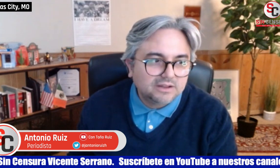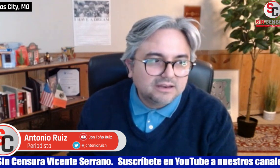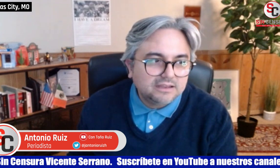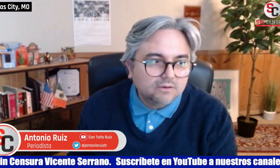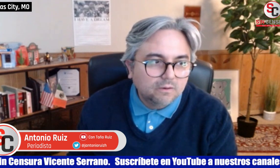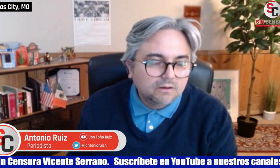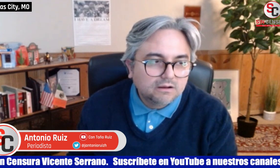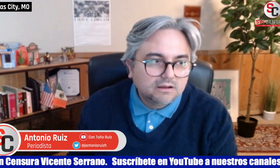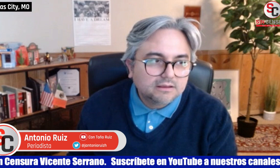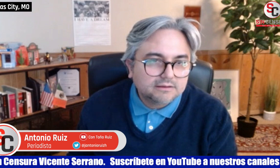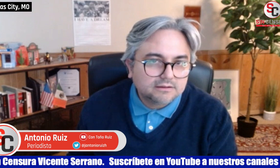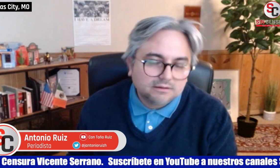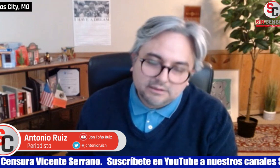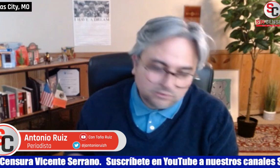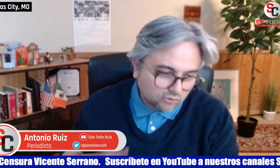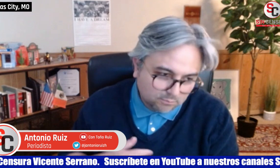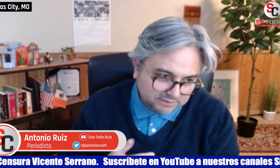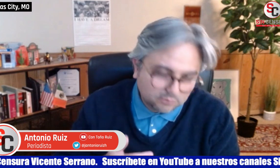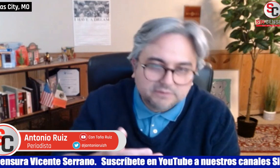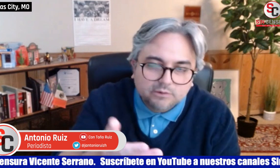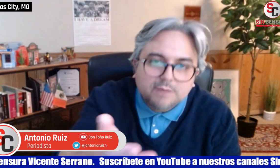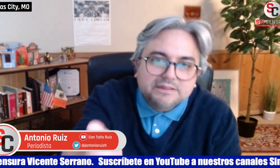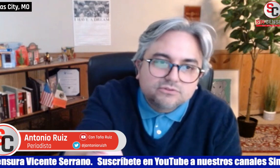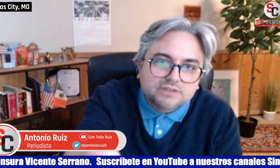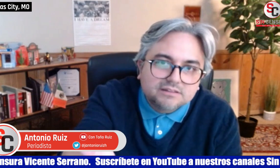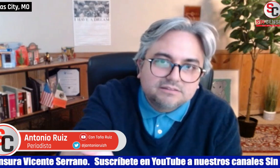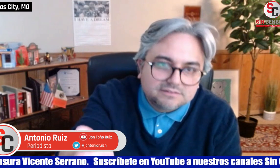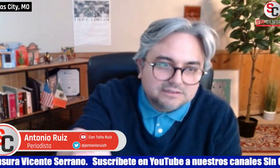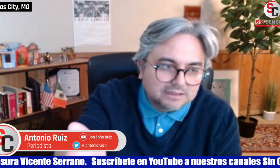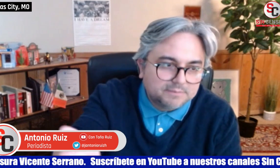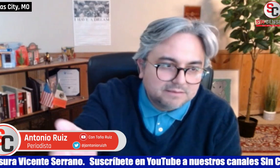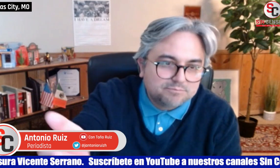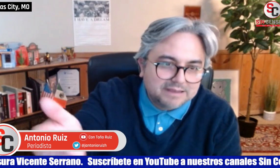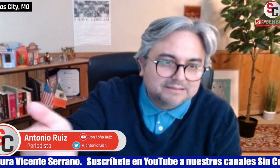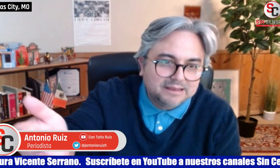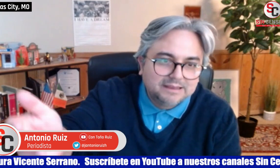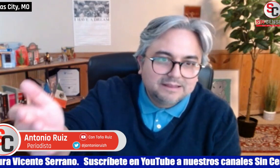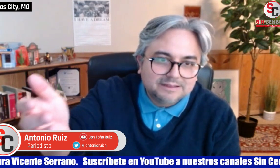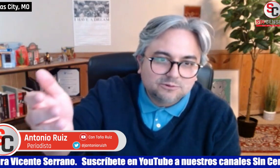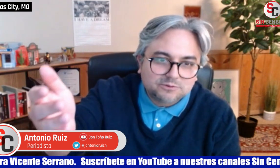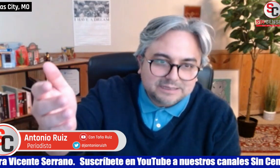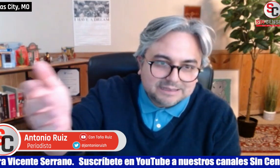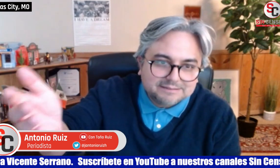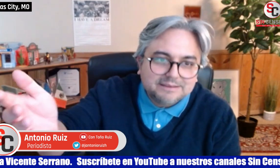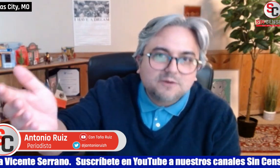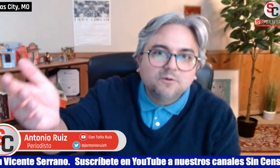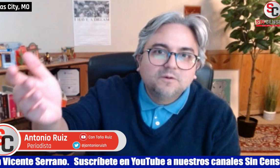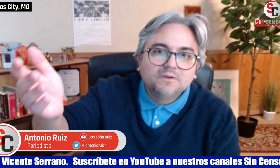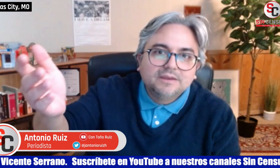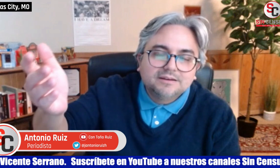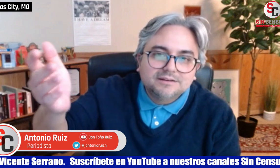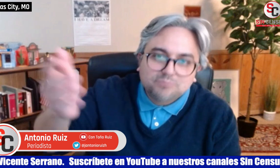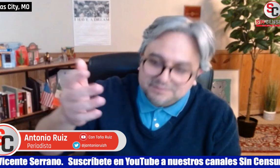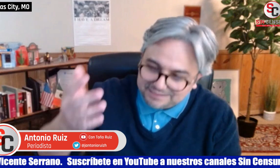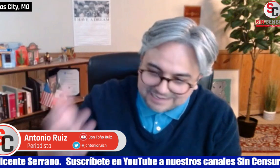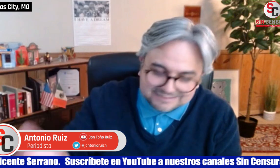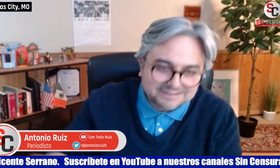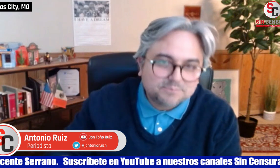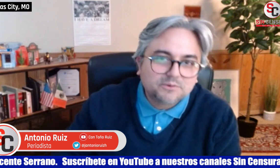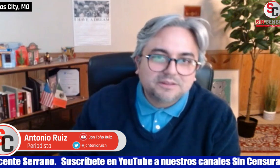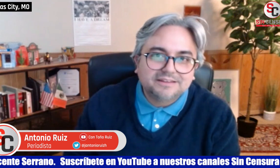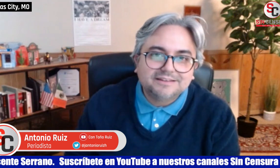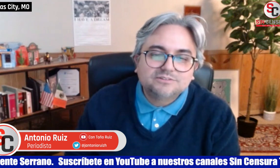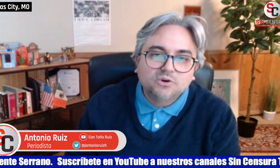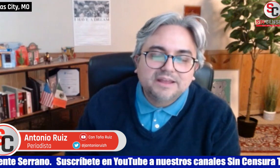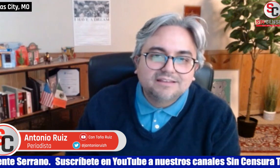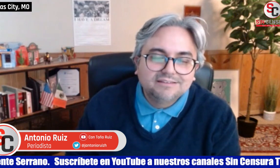padres cuando yo era niño, le estoy compartiendo, porque seguramente usted, si también pasa de los 35, pues tendrá este